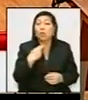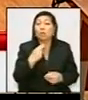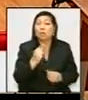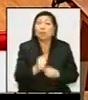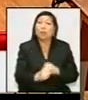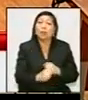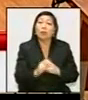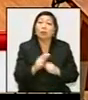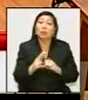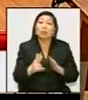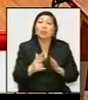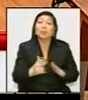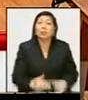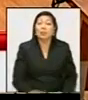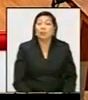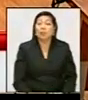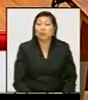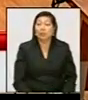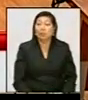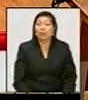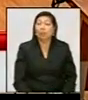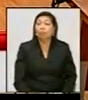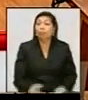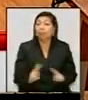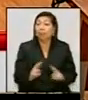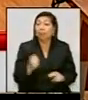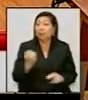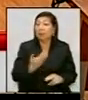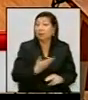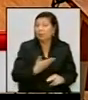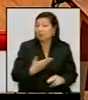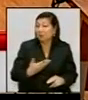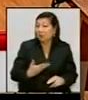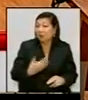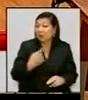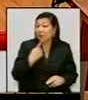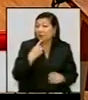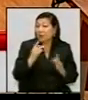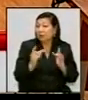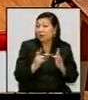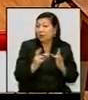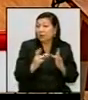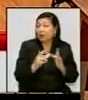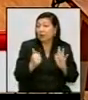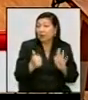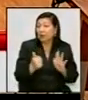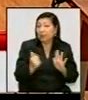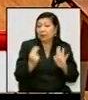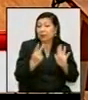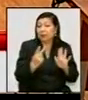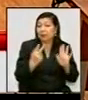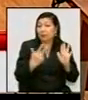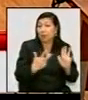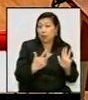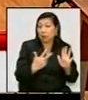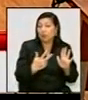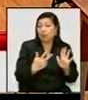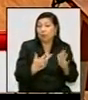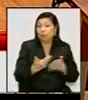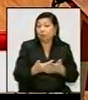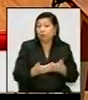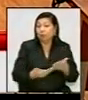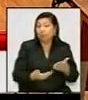del 2018. Las observaciones del Poder Ejecutivo se identifican en los puntos 6, 7 y 8 del